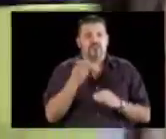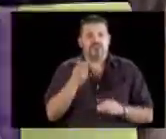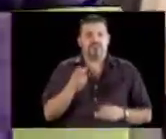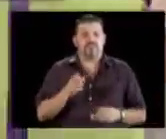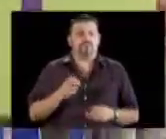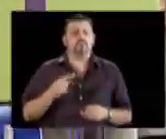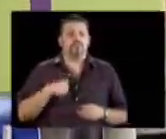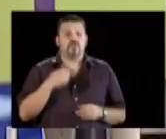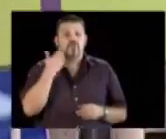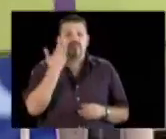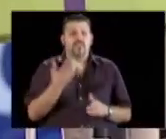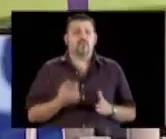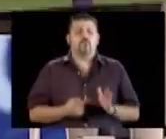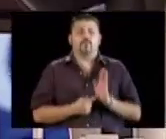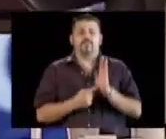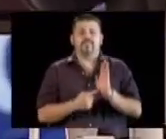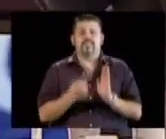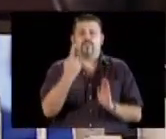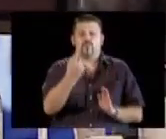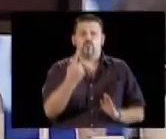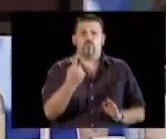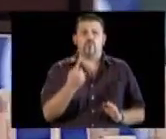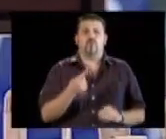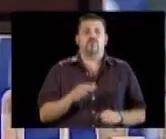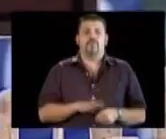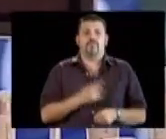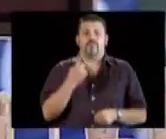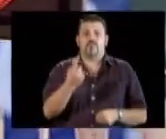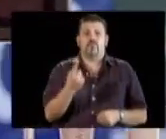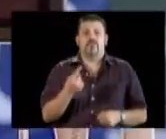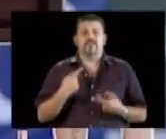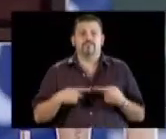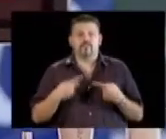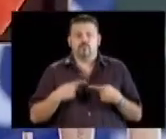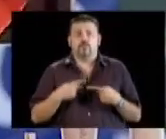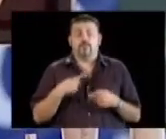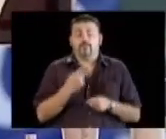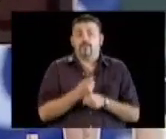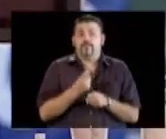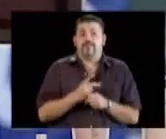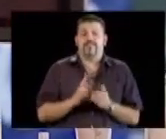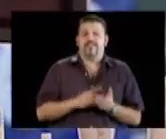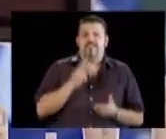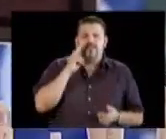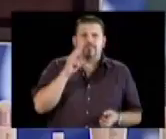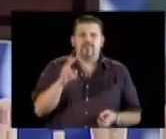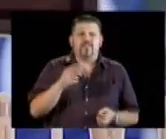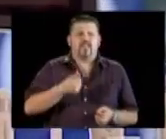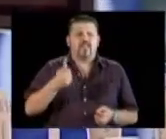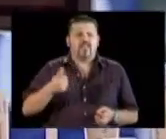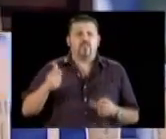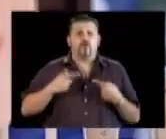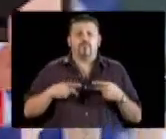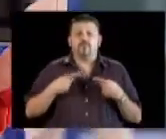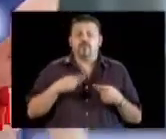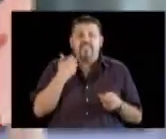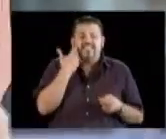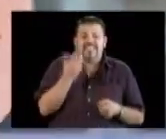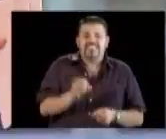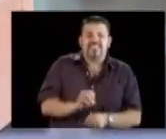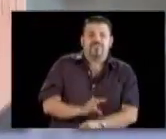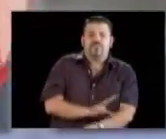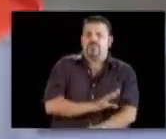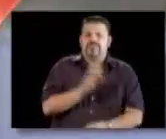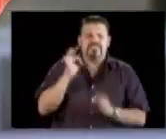Y luego voy a presentar de uno por uno. Primeramente, la crema corporal con brillos, que por allá vi algunas jovencitas que están muy emocionadas. Quiero decirles